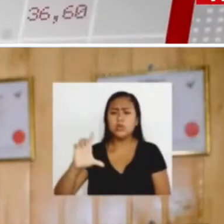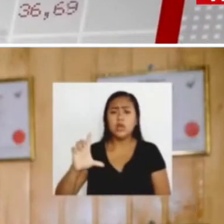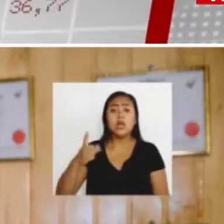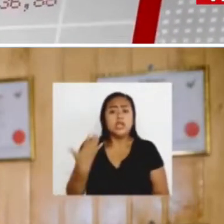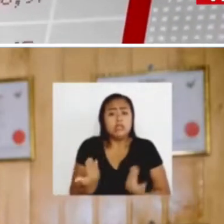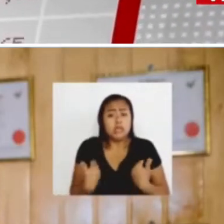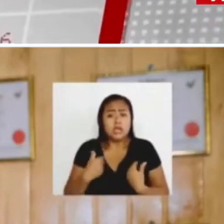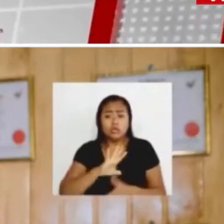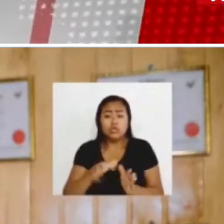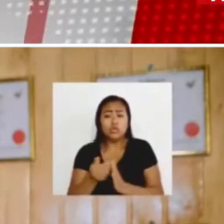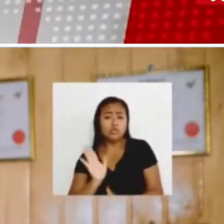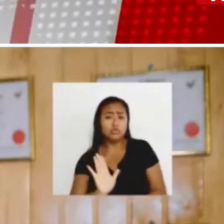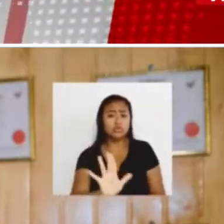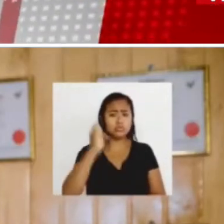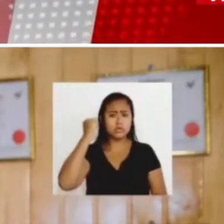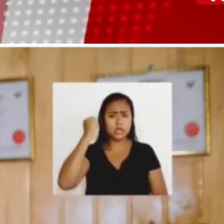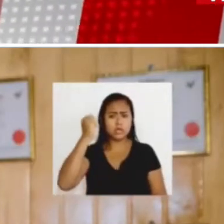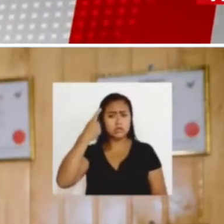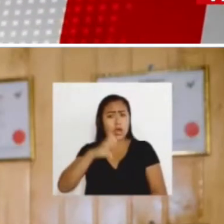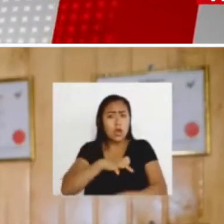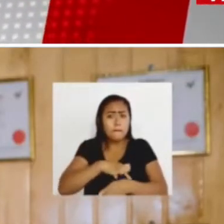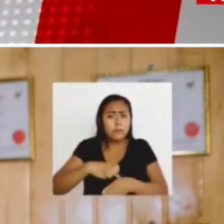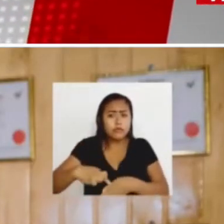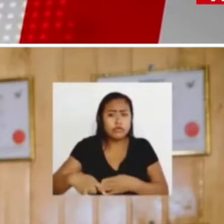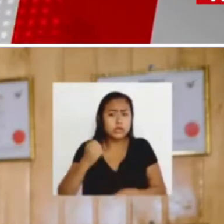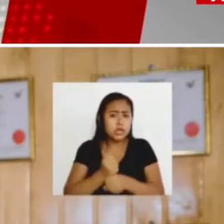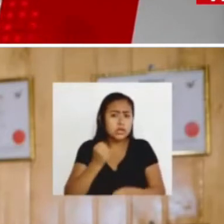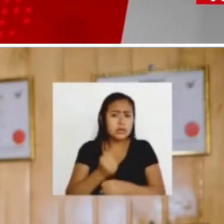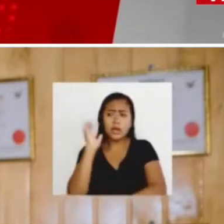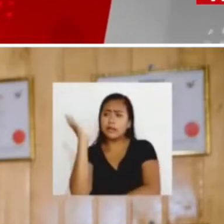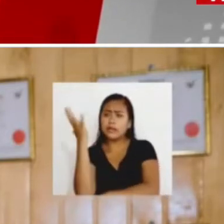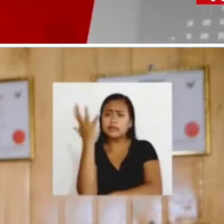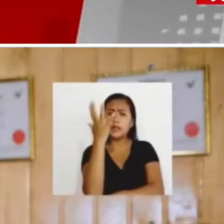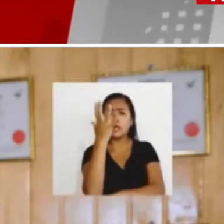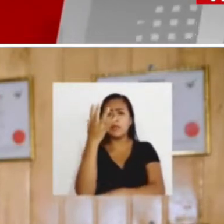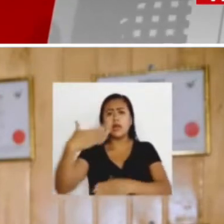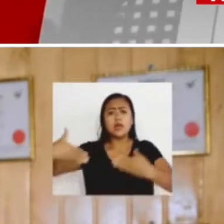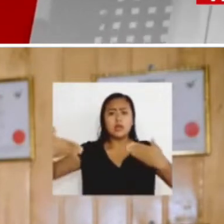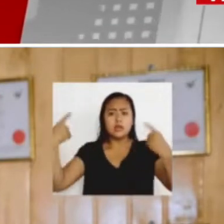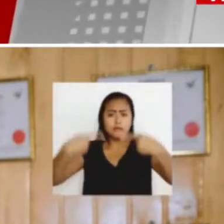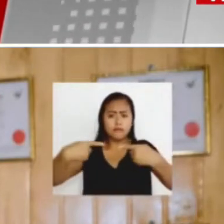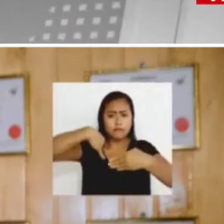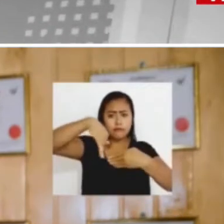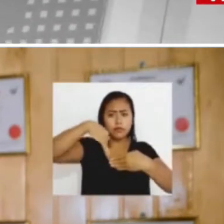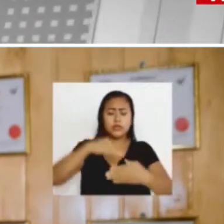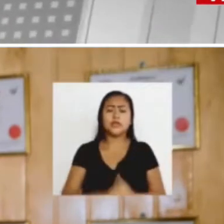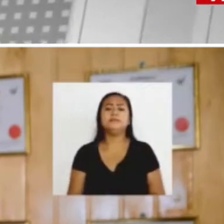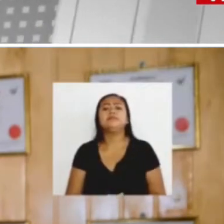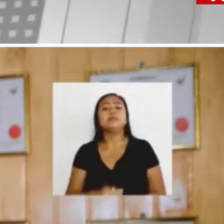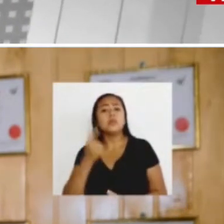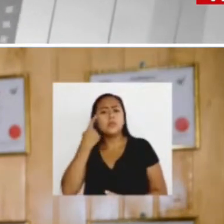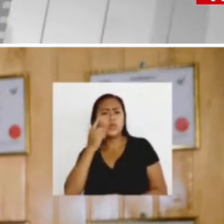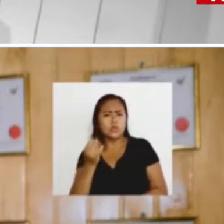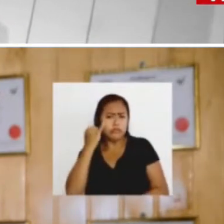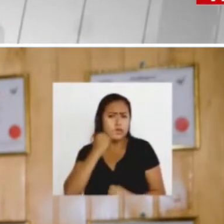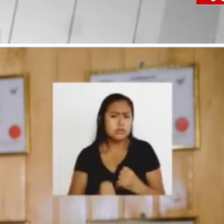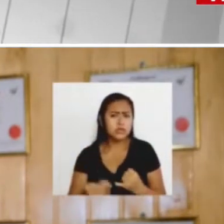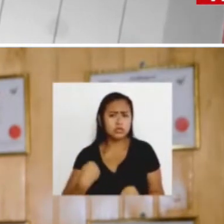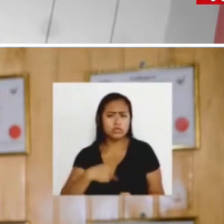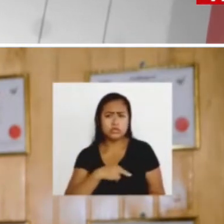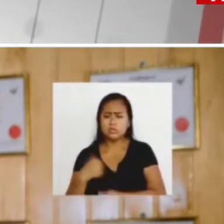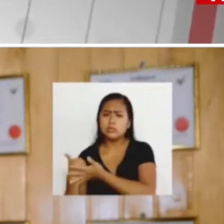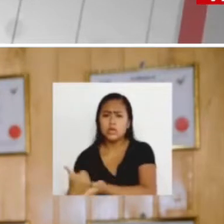De alguna manera, un primer análisis que se está haciendo referente a candidatos al Congreso de la República en Loreto.